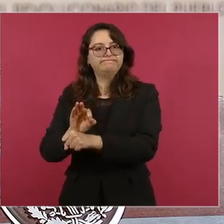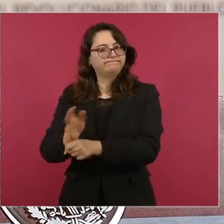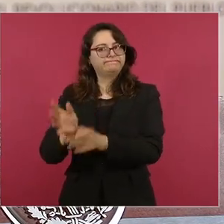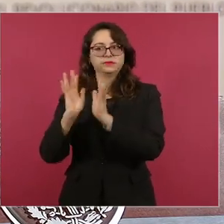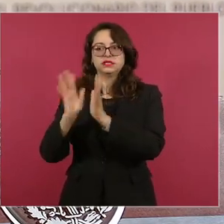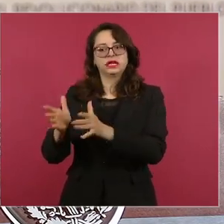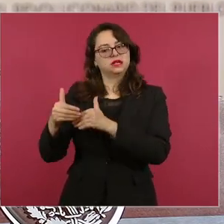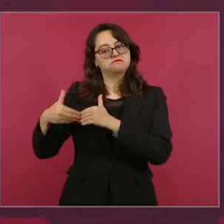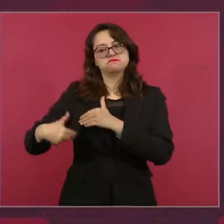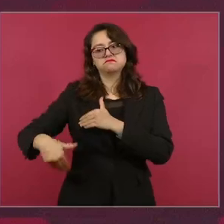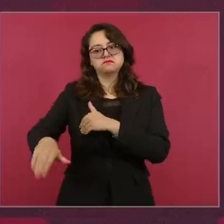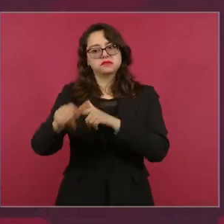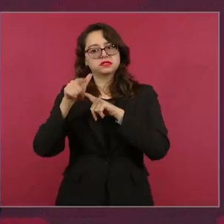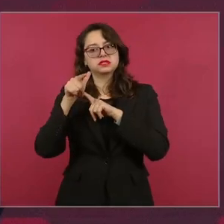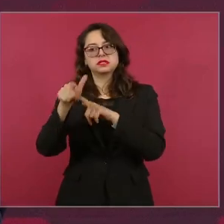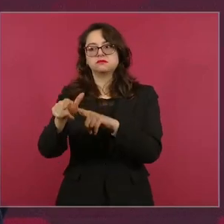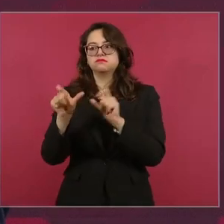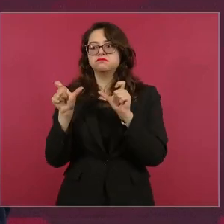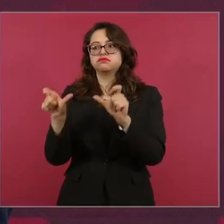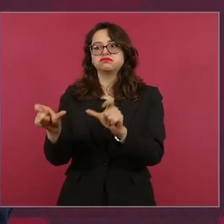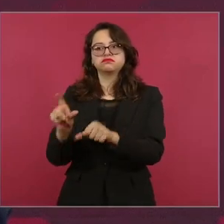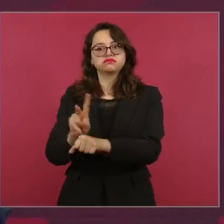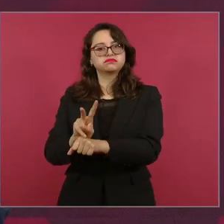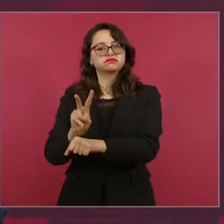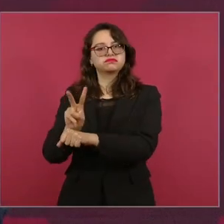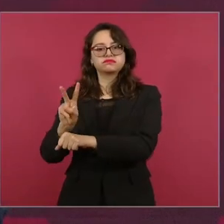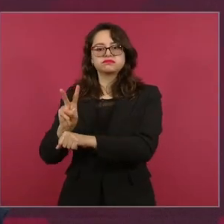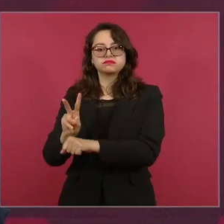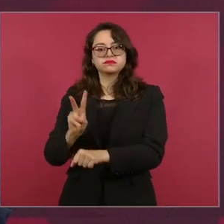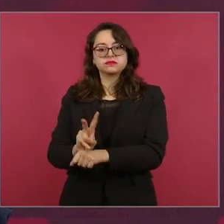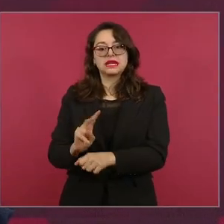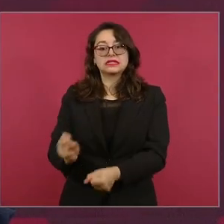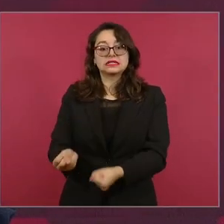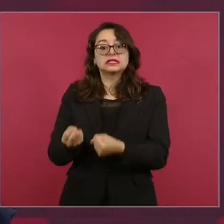establecido un sistema de seguridad que